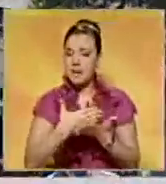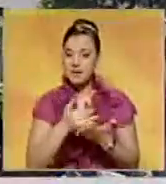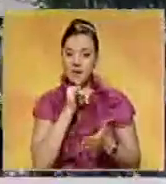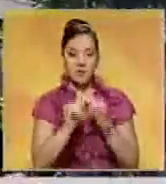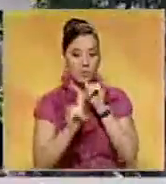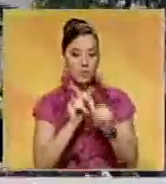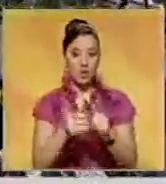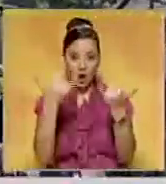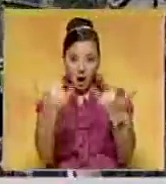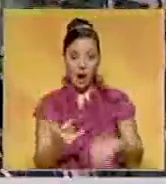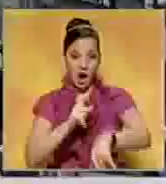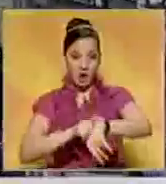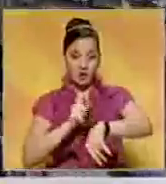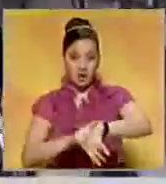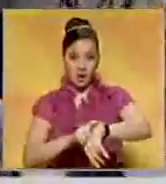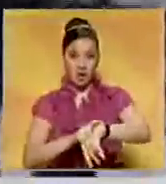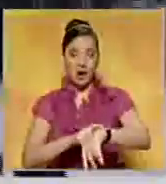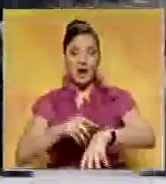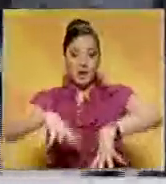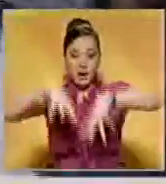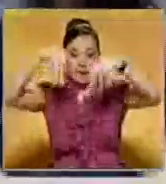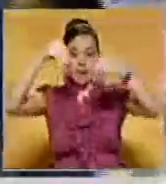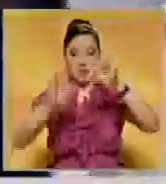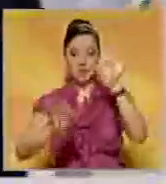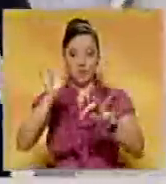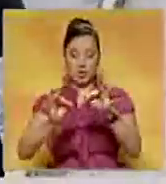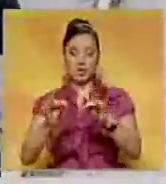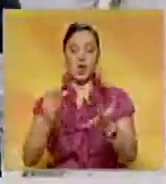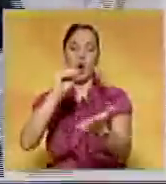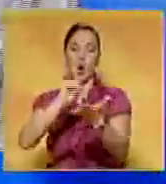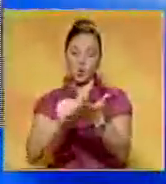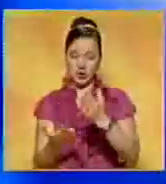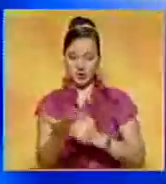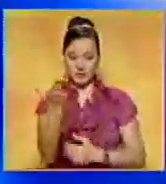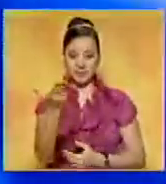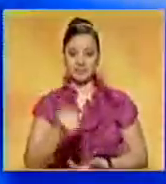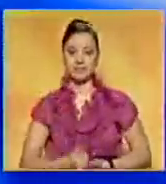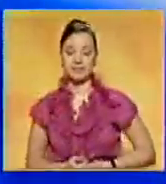esta hora desde el Palacio de Justicia y con ella retornamos el pase al estudio.